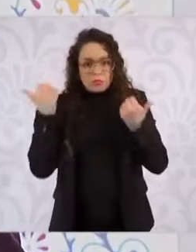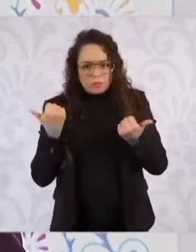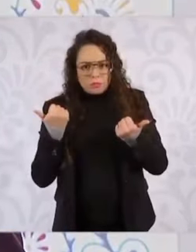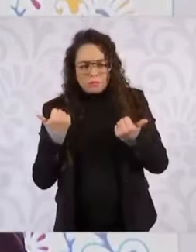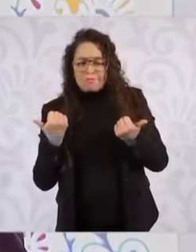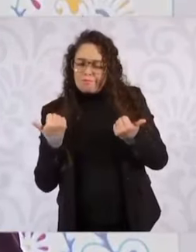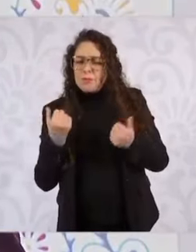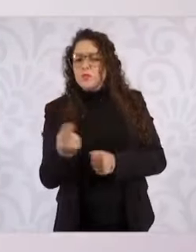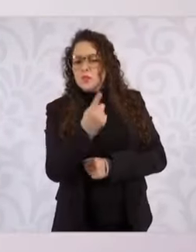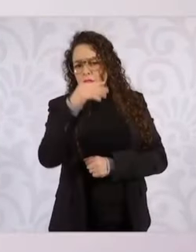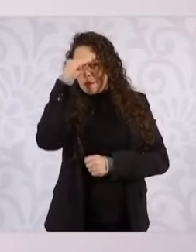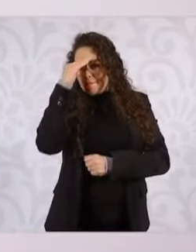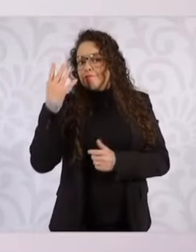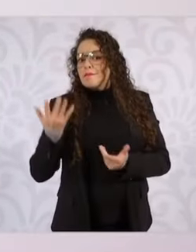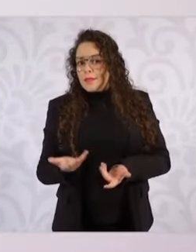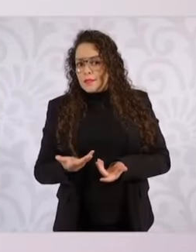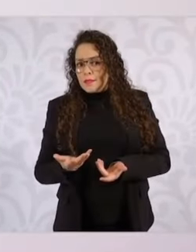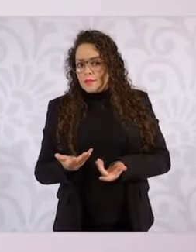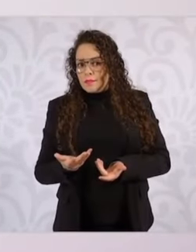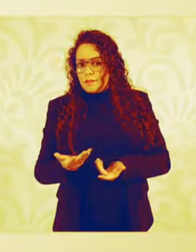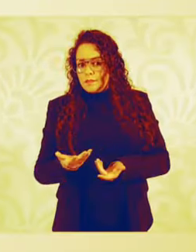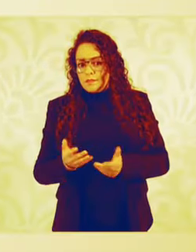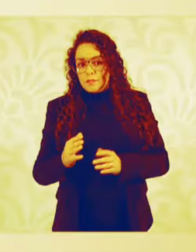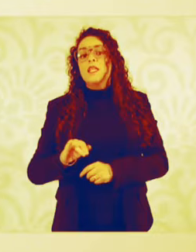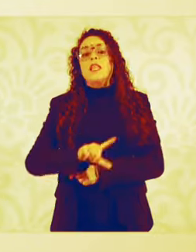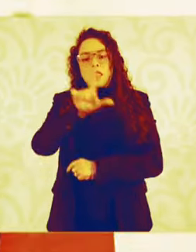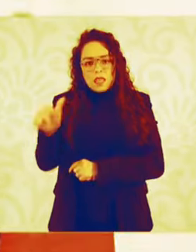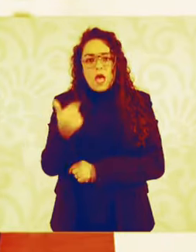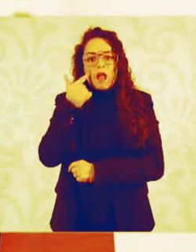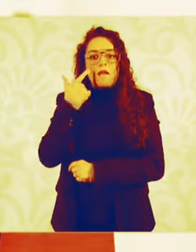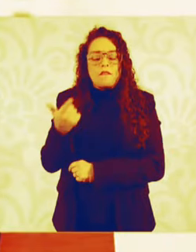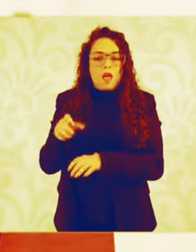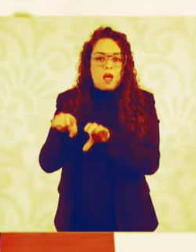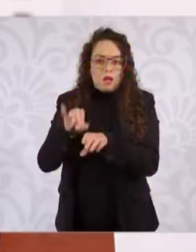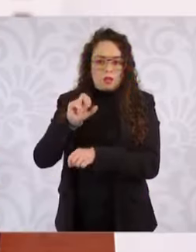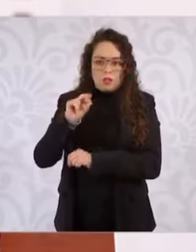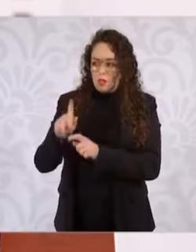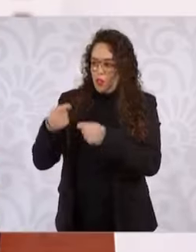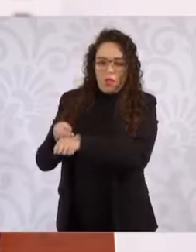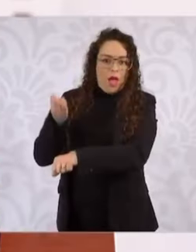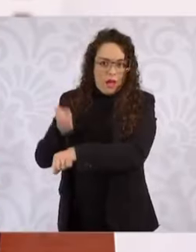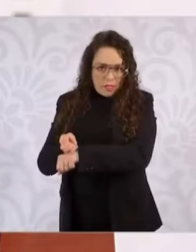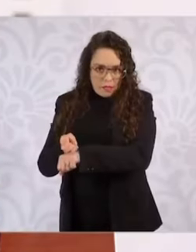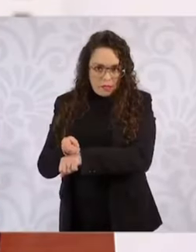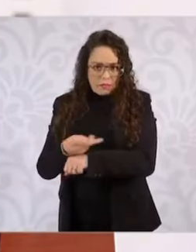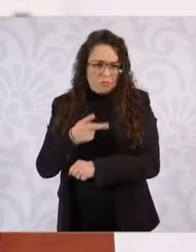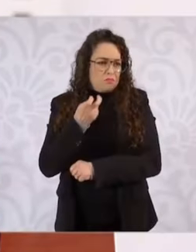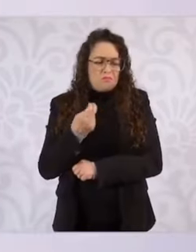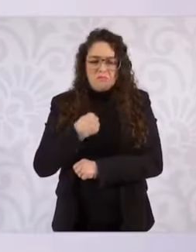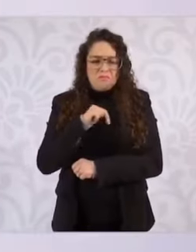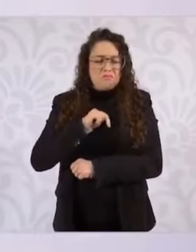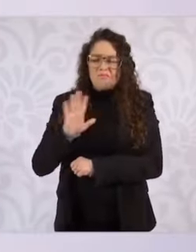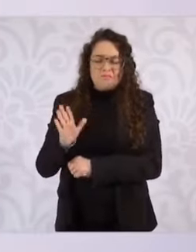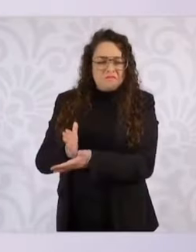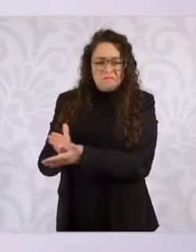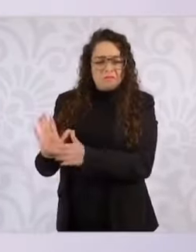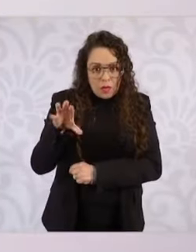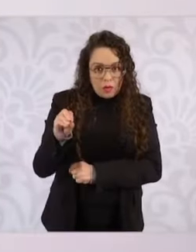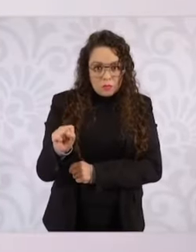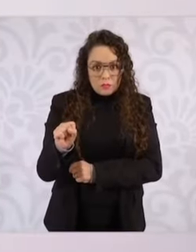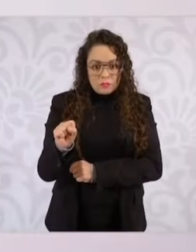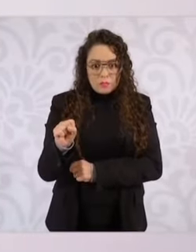después lo del si se le juzga o no. Entonces no vamos a entrar en eso. Lo que queremos es que no se